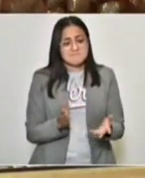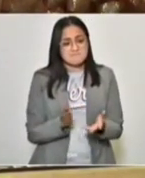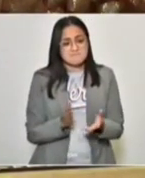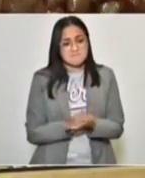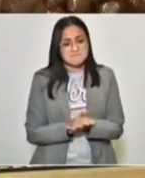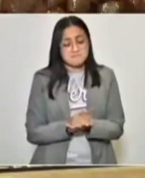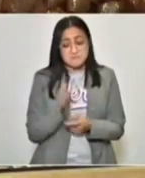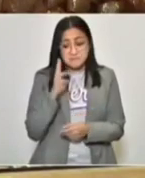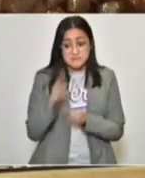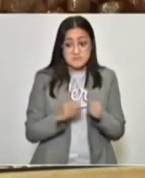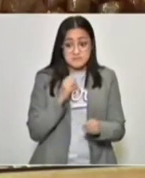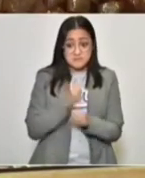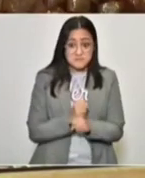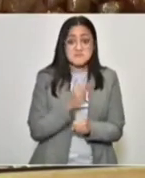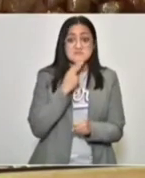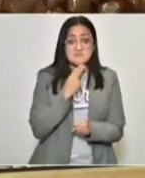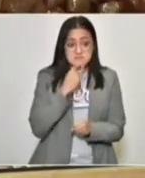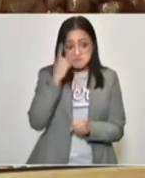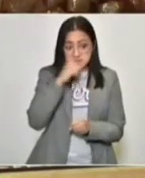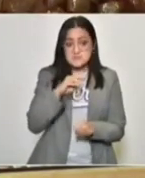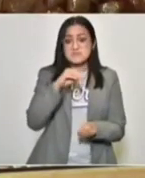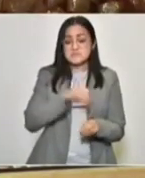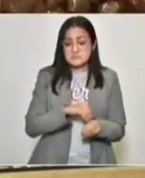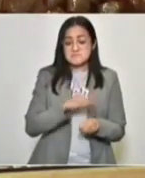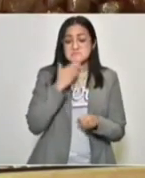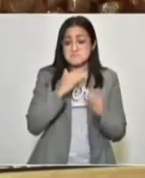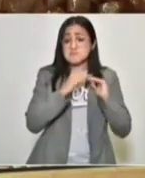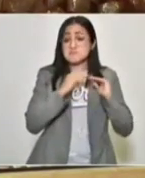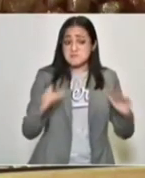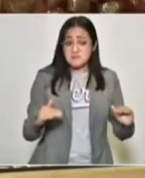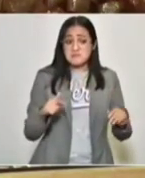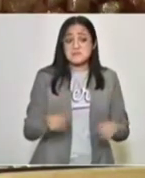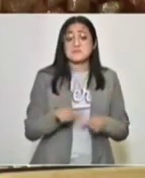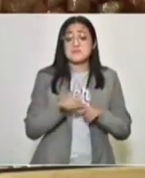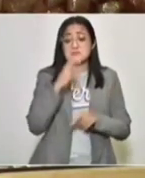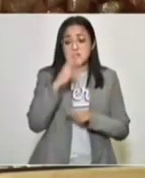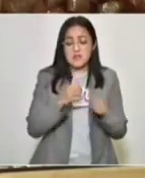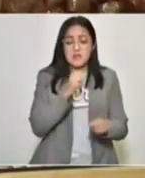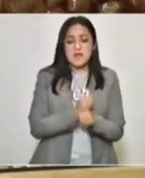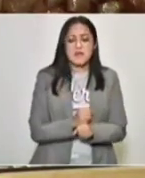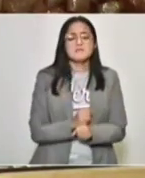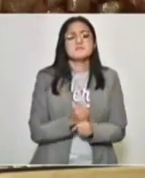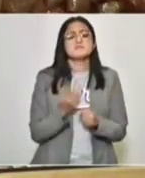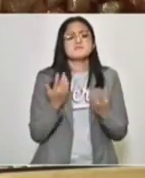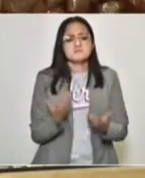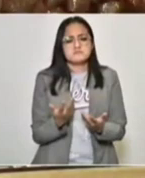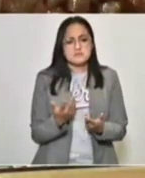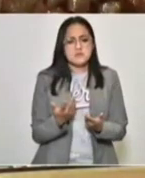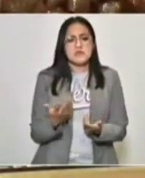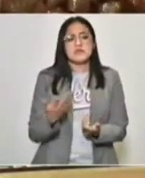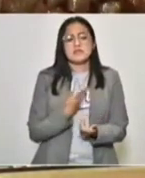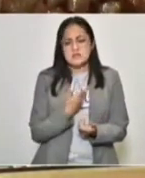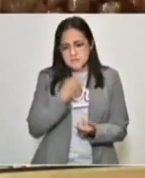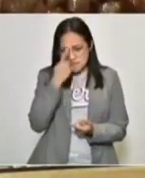si estos 3 años sirvieron para establecer las bases, los siguientes 3 años tendrán que